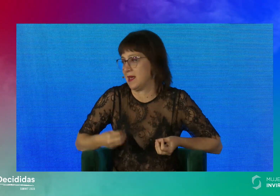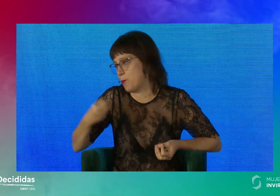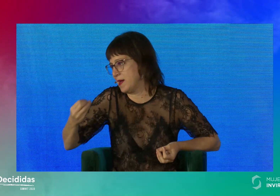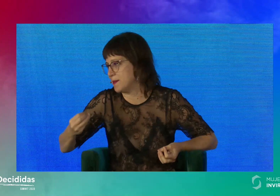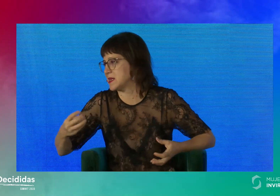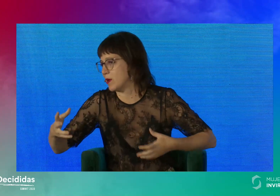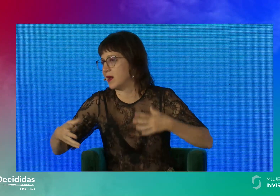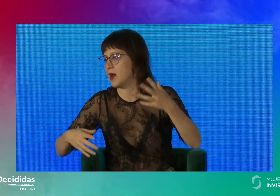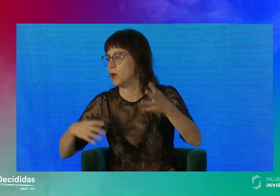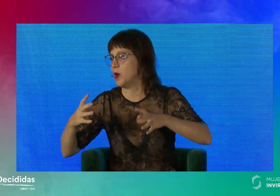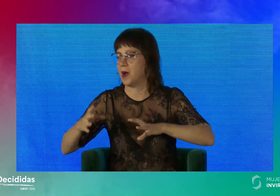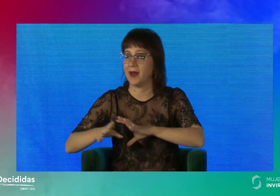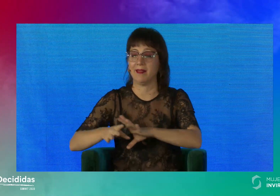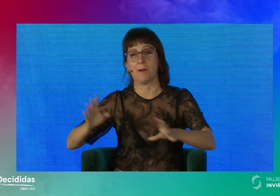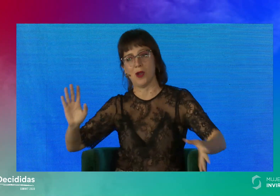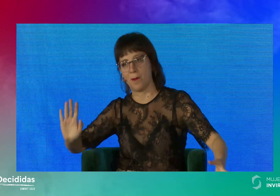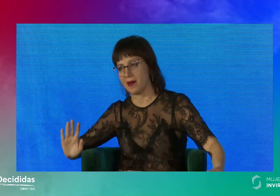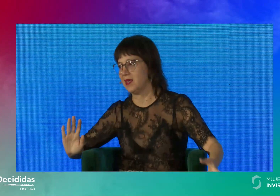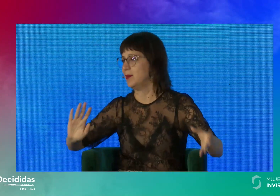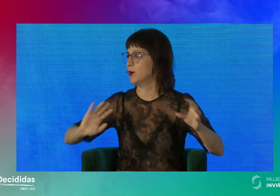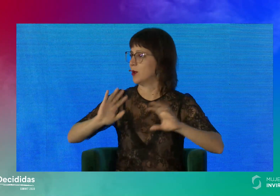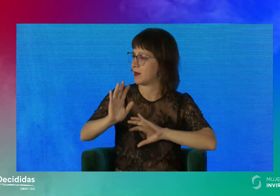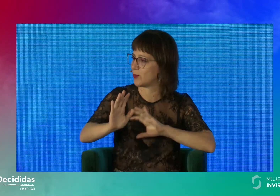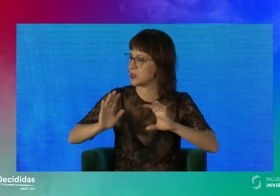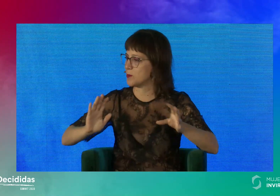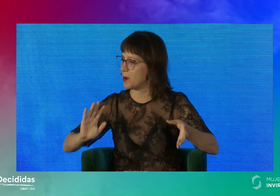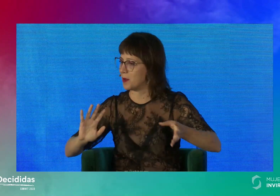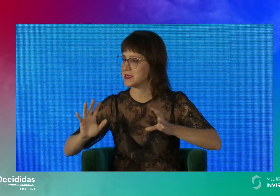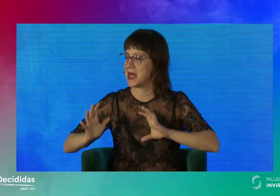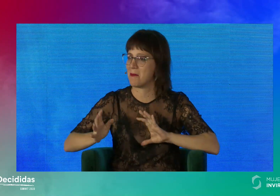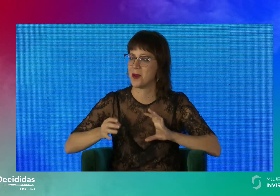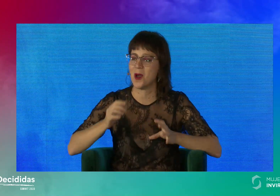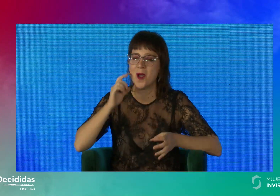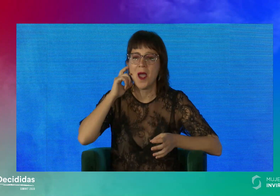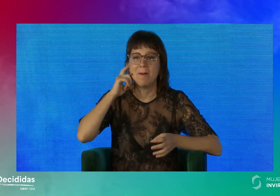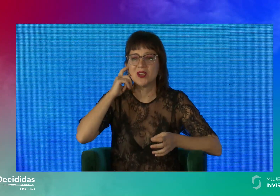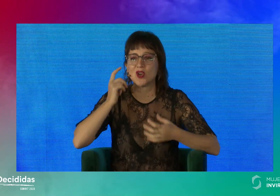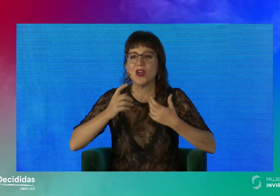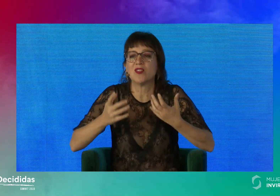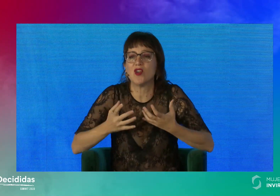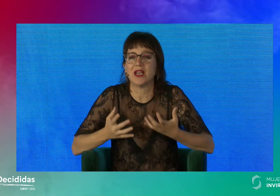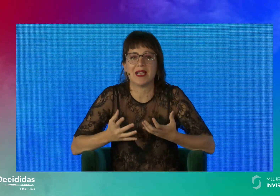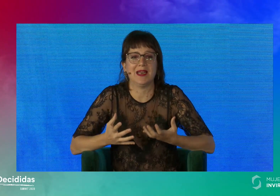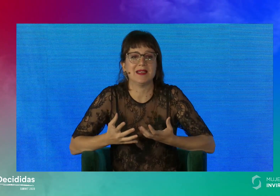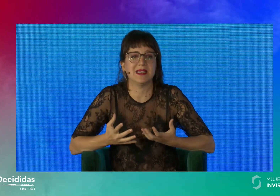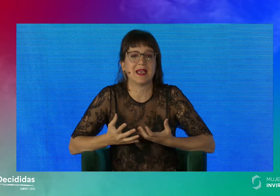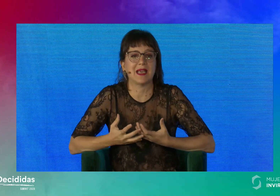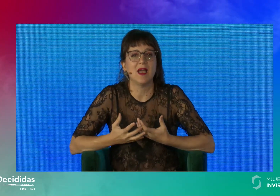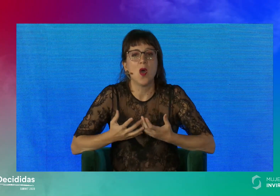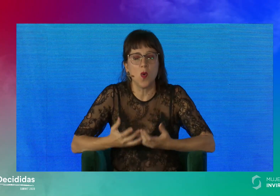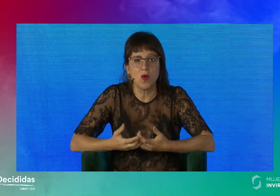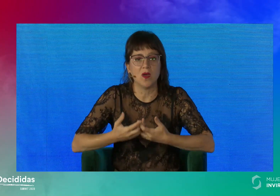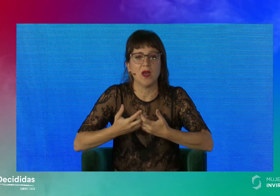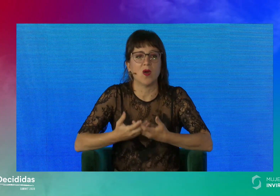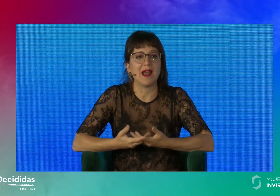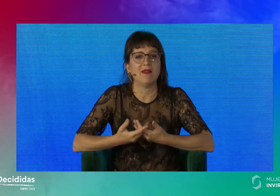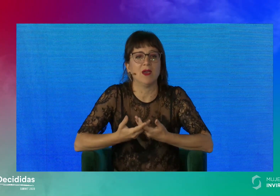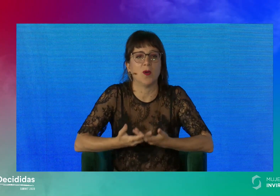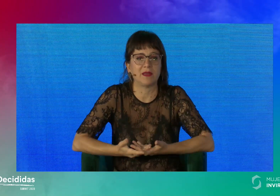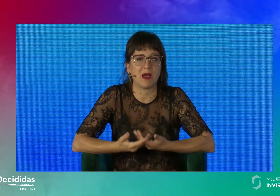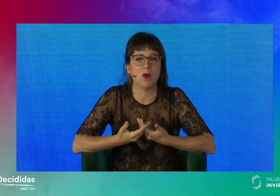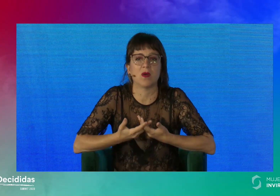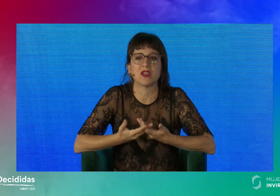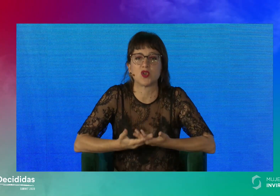Entonces, después empezamos a ganar algunos lugares, después los perdimos, retrocedemos, avanzamos, ¿no? Pero yo con esto lo que les quería decir es que uno de los